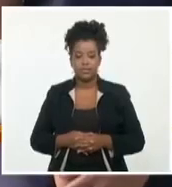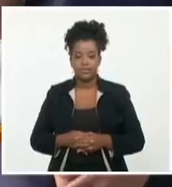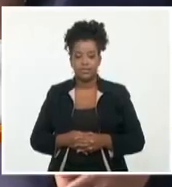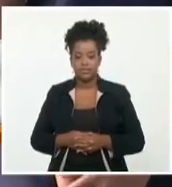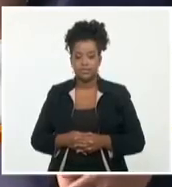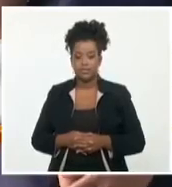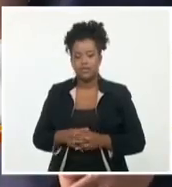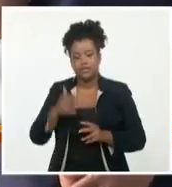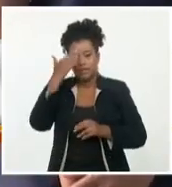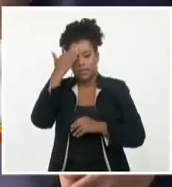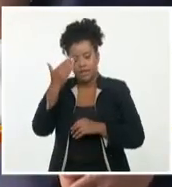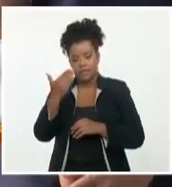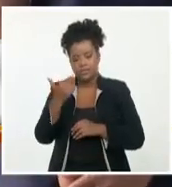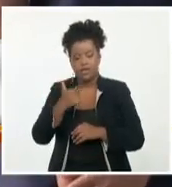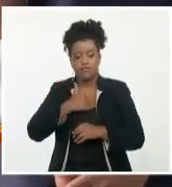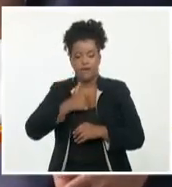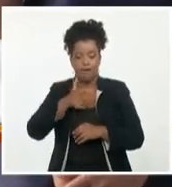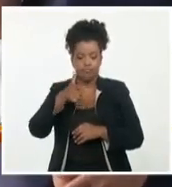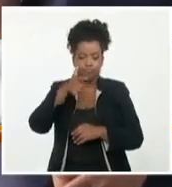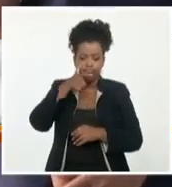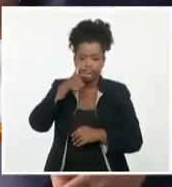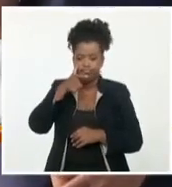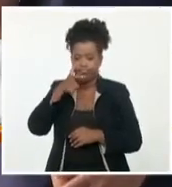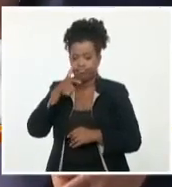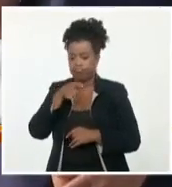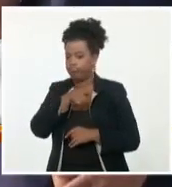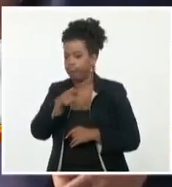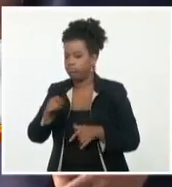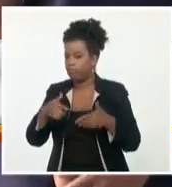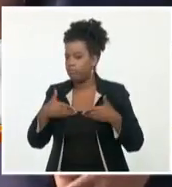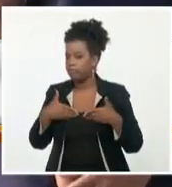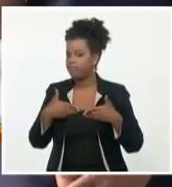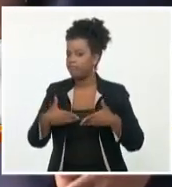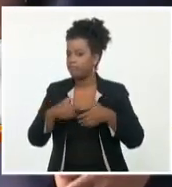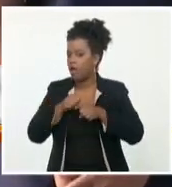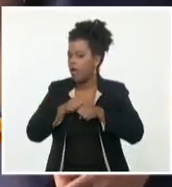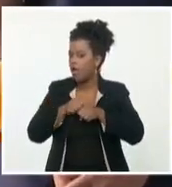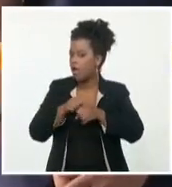de ver la voluntad, el ejemplo